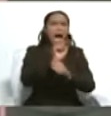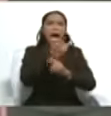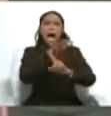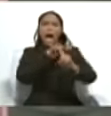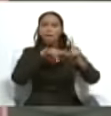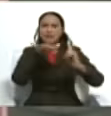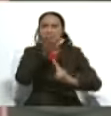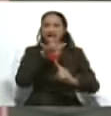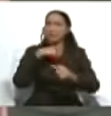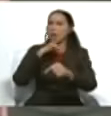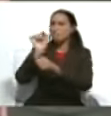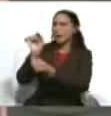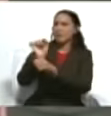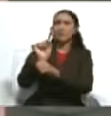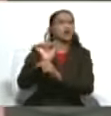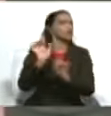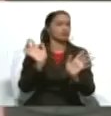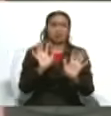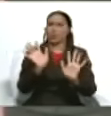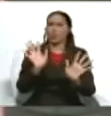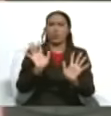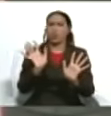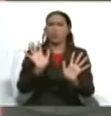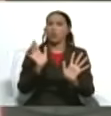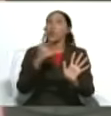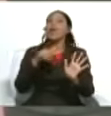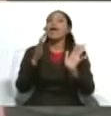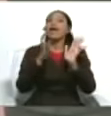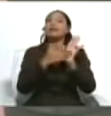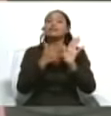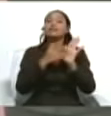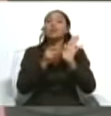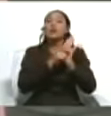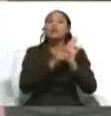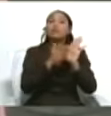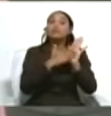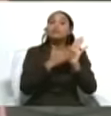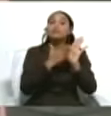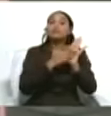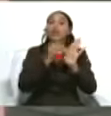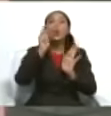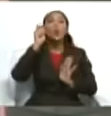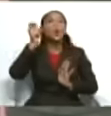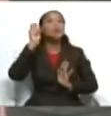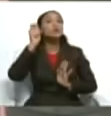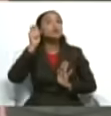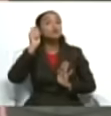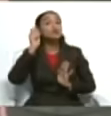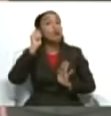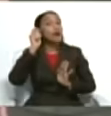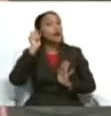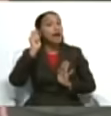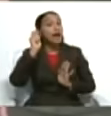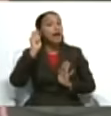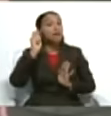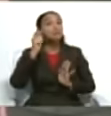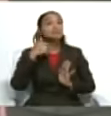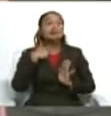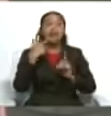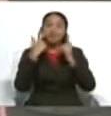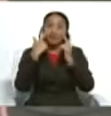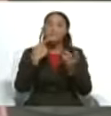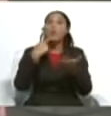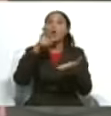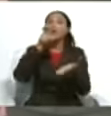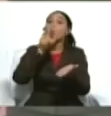amenazando a nadie, es una tarea constitucional que nosotros debemos tener allí y que debemos cumplir.